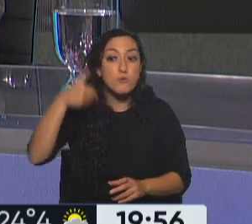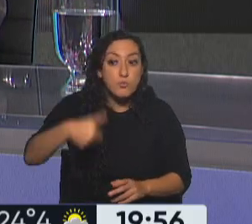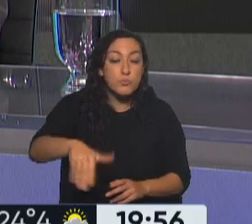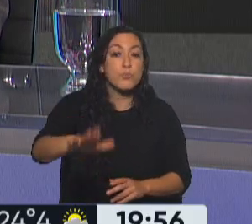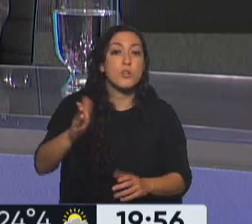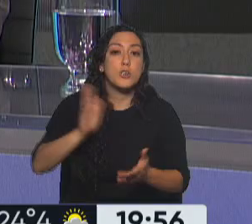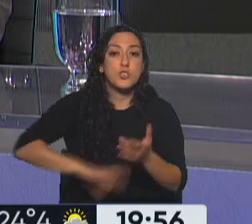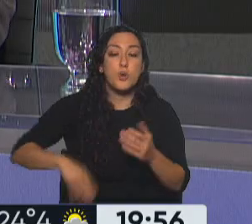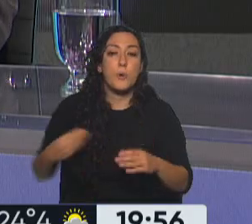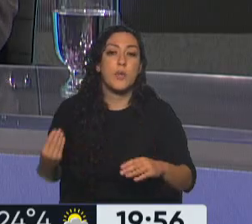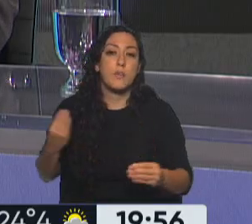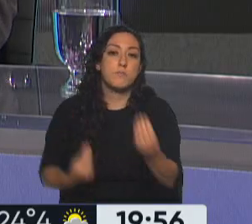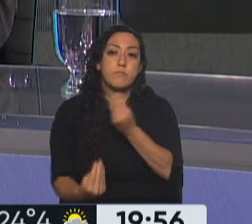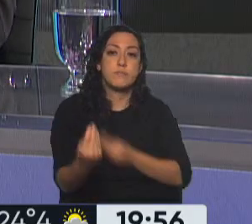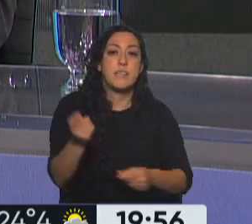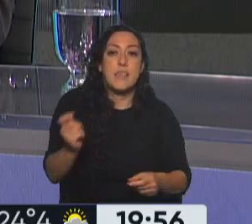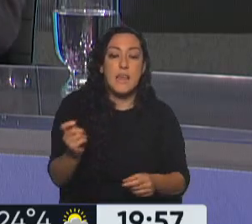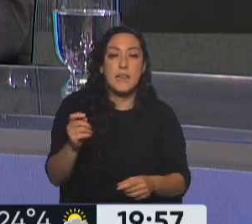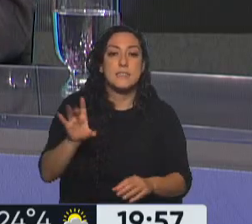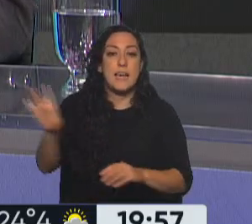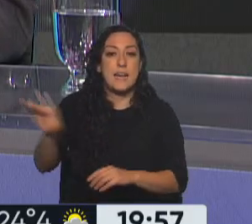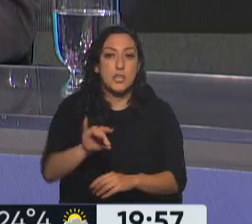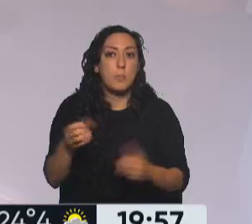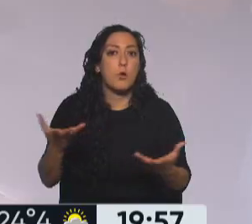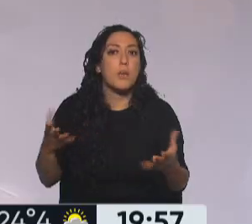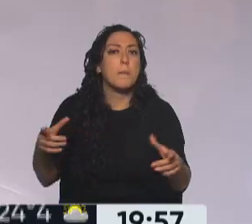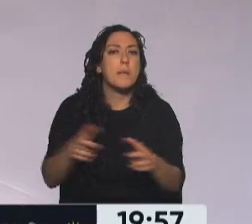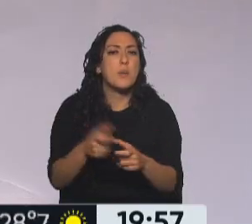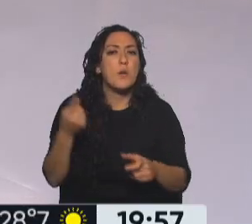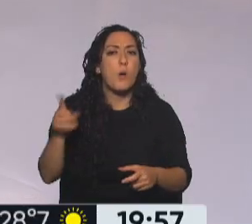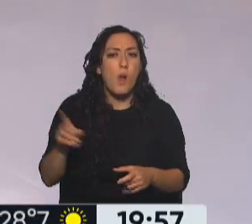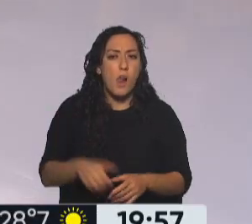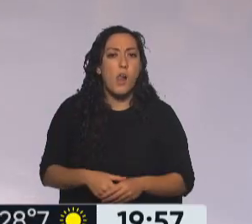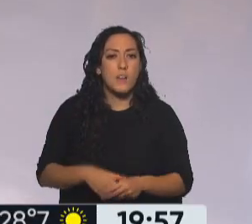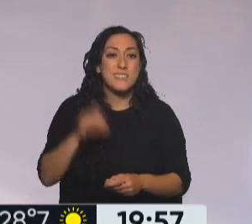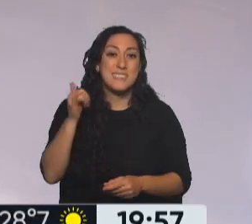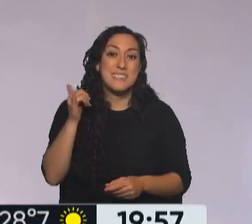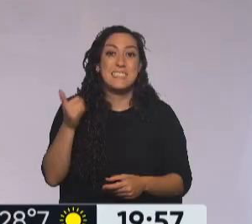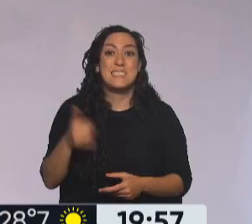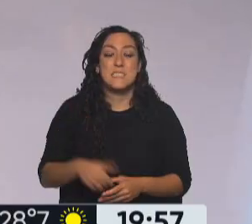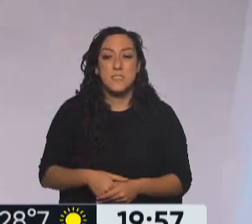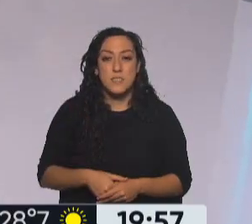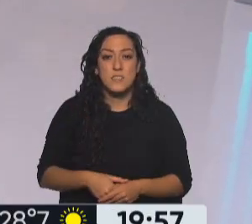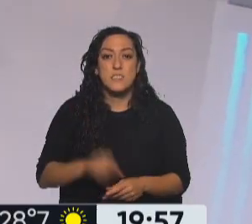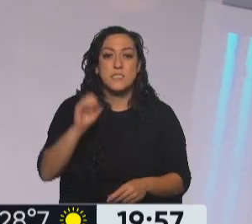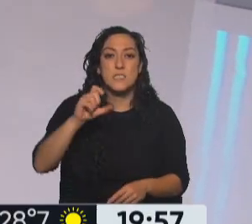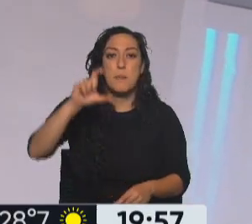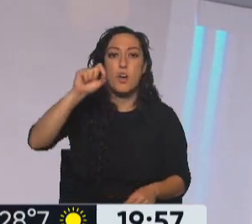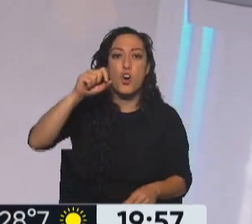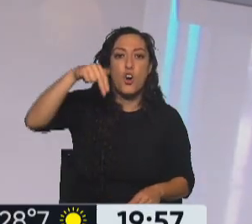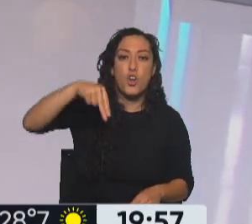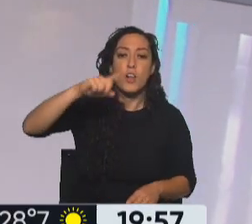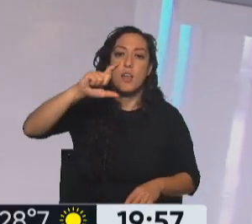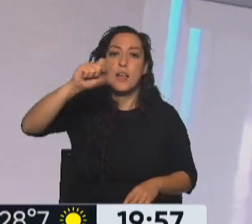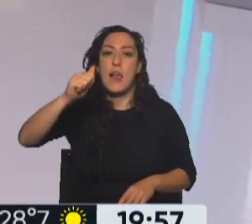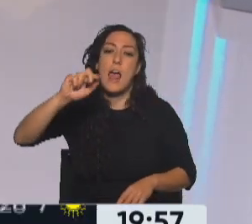respecto a la elección del sucesor. Por supuesto, Porque la película, Dani, ¿cuál es? Pero claro, chicos, porque estamos hablando de Cónclave, ¿sí? Esta película